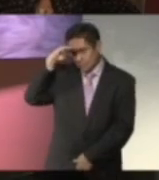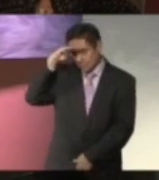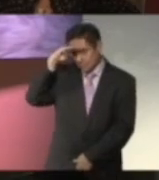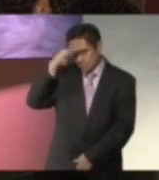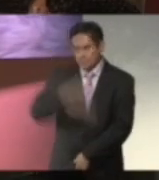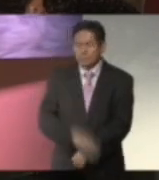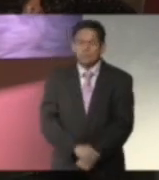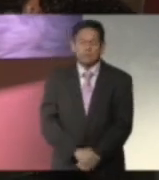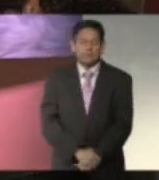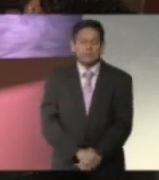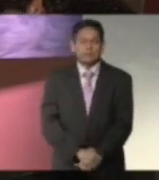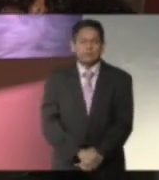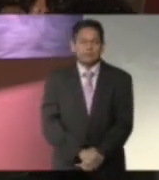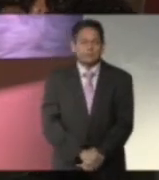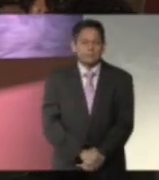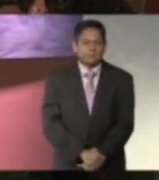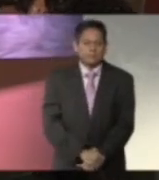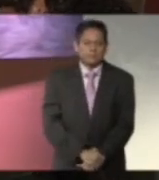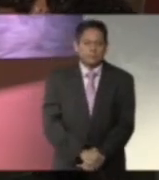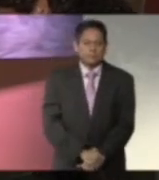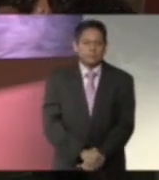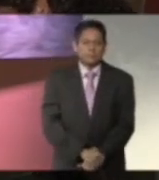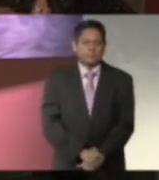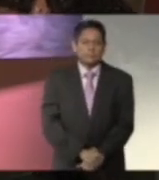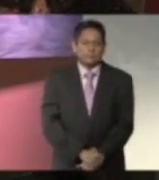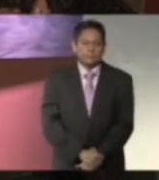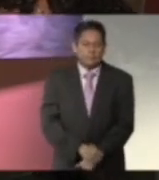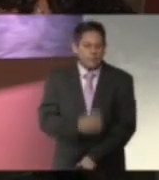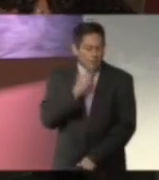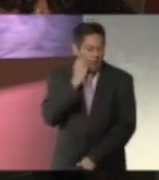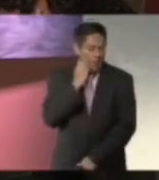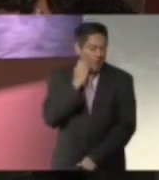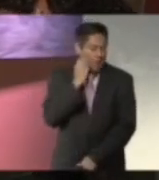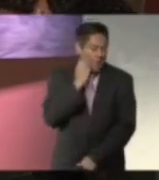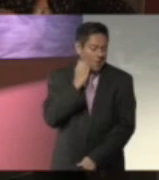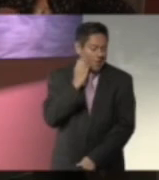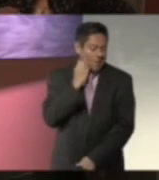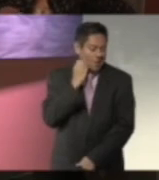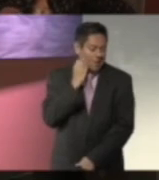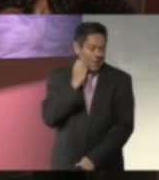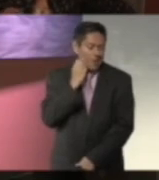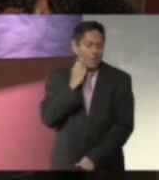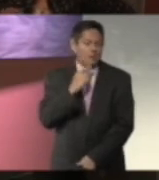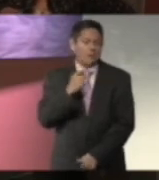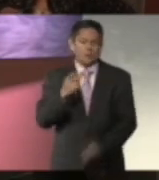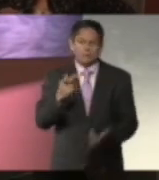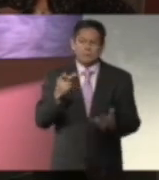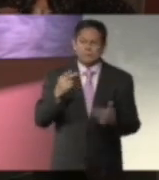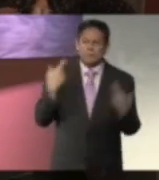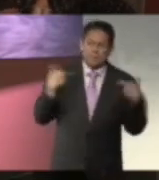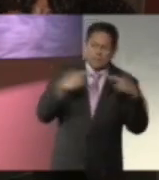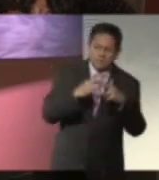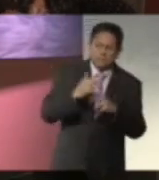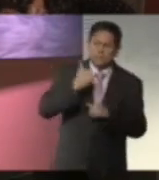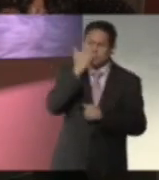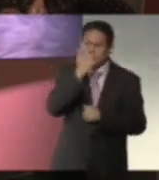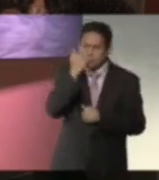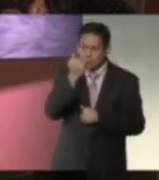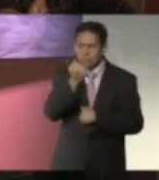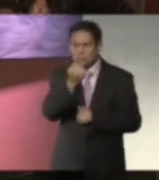lo que podemos hacer el personal docente, las y los estudiantes, es exigir